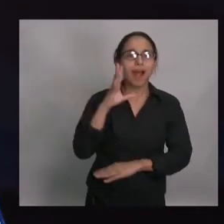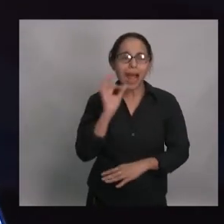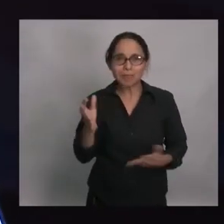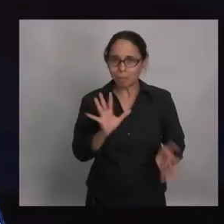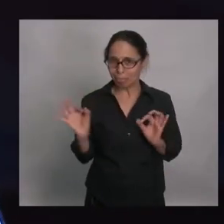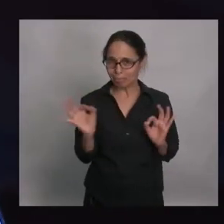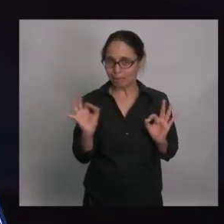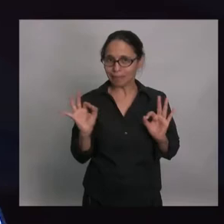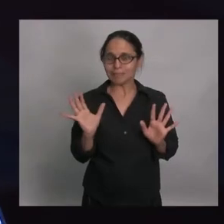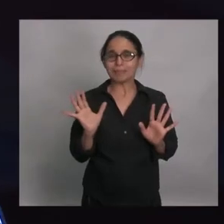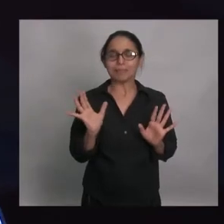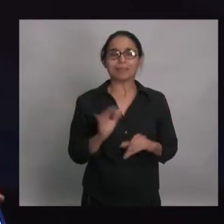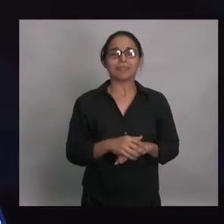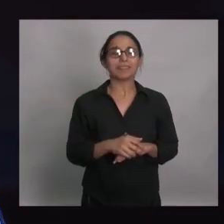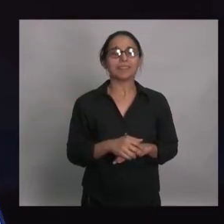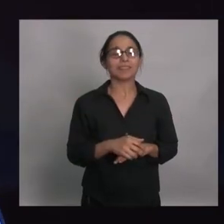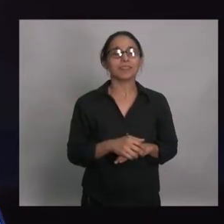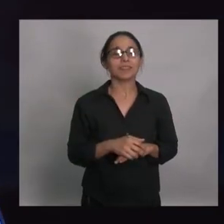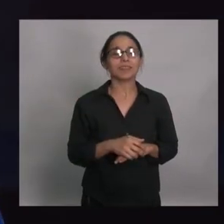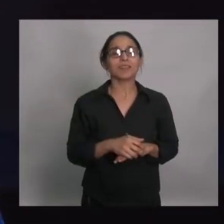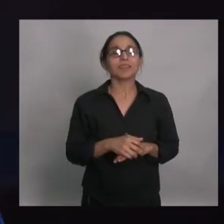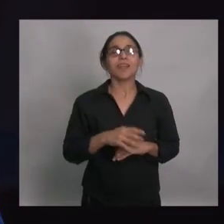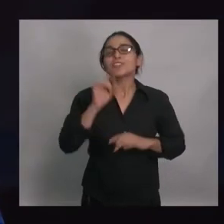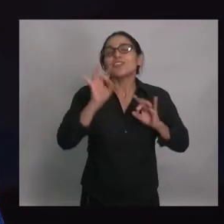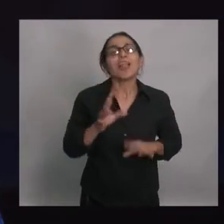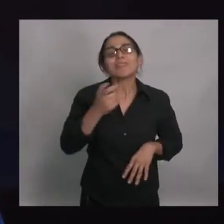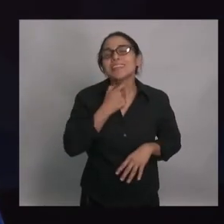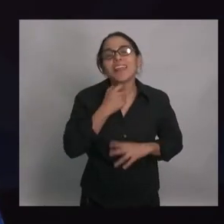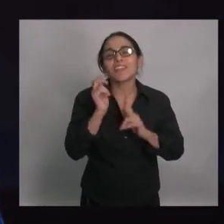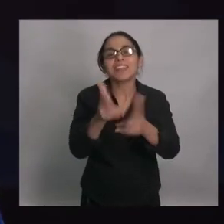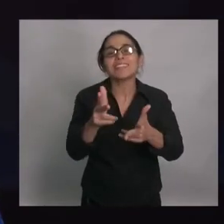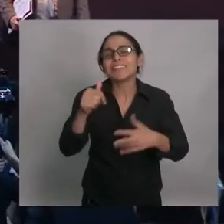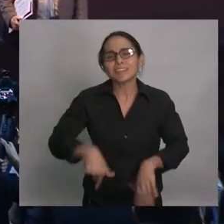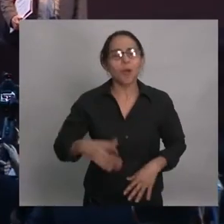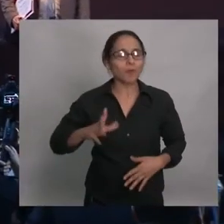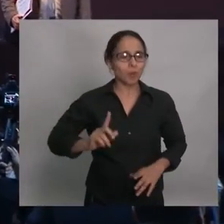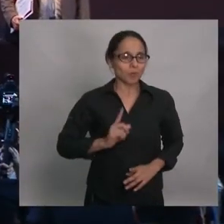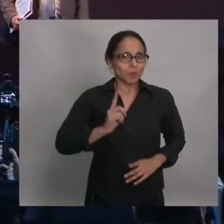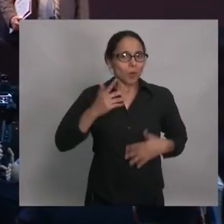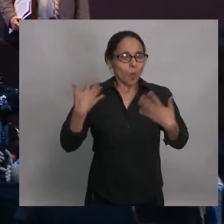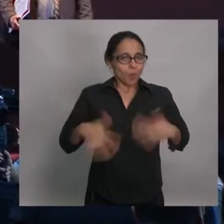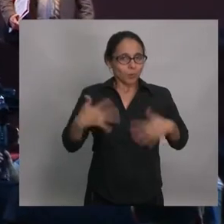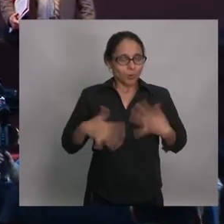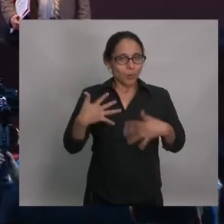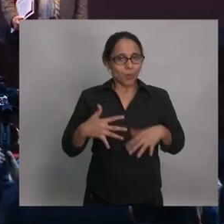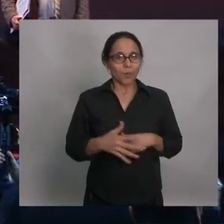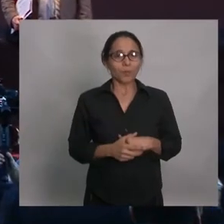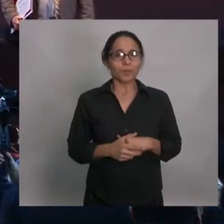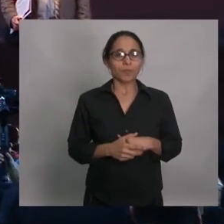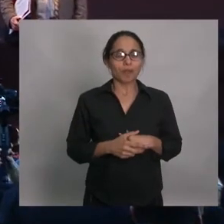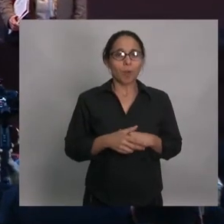pero quiero ser solvente es decir que es un gran honor y